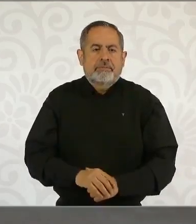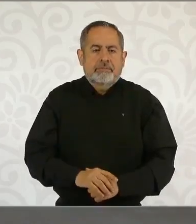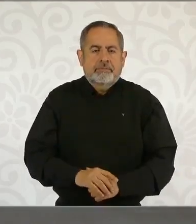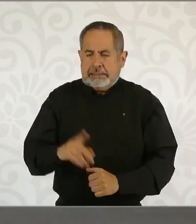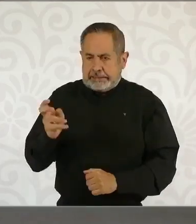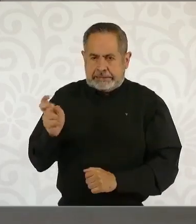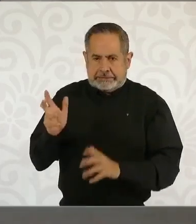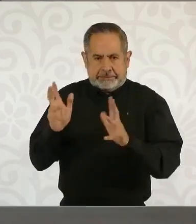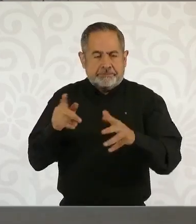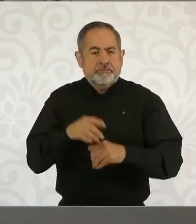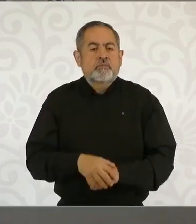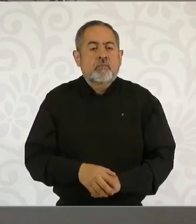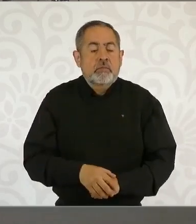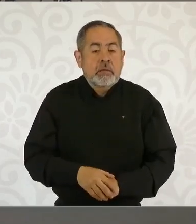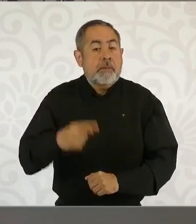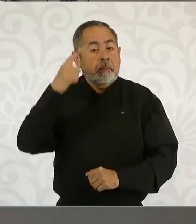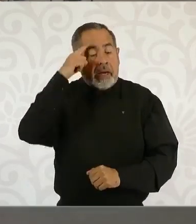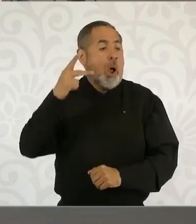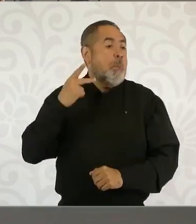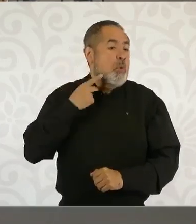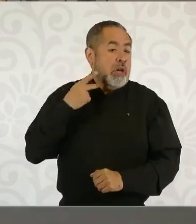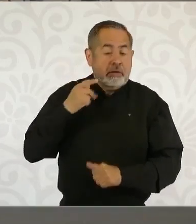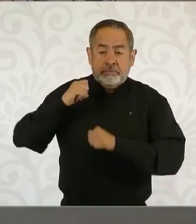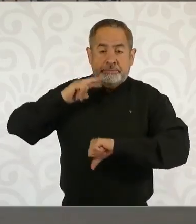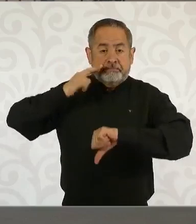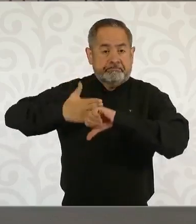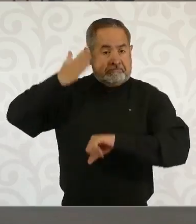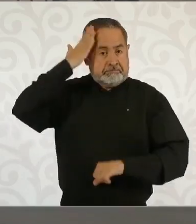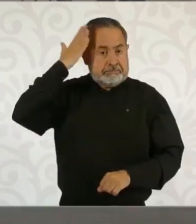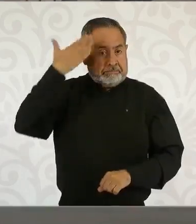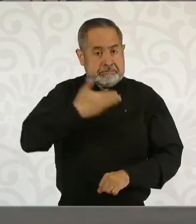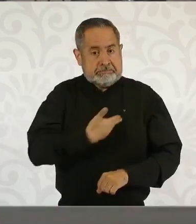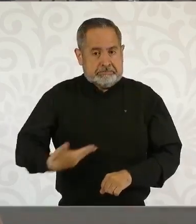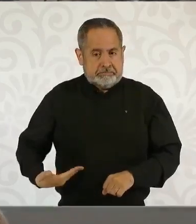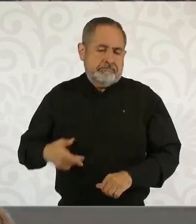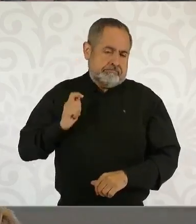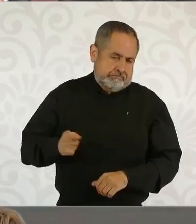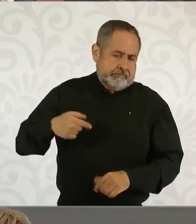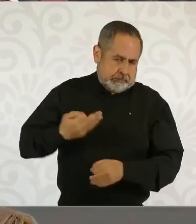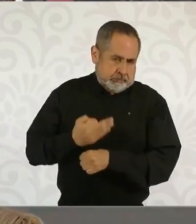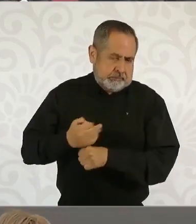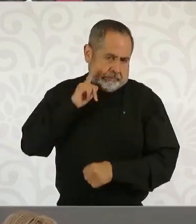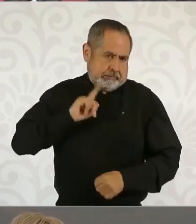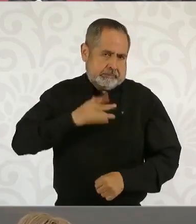Ahí está. En la conducción de la política, el titular del Poder Ejecutivo, o sea, la presidenta,